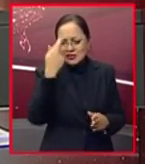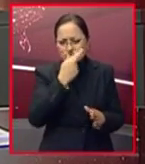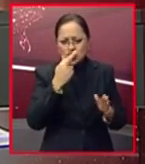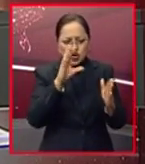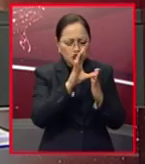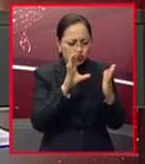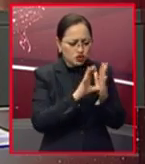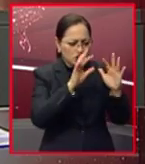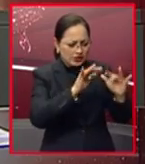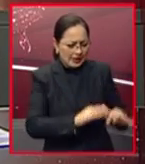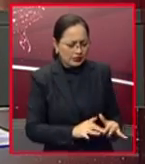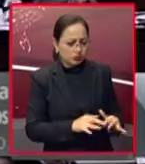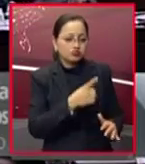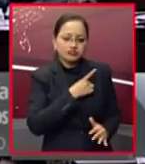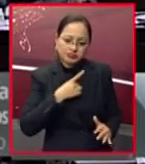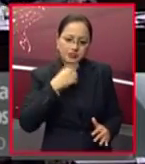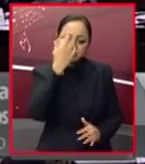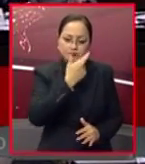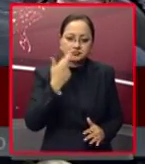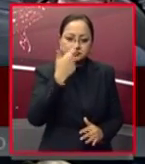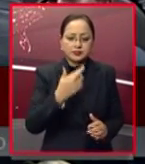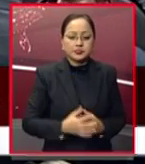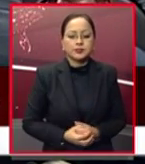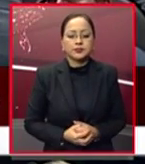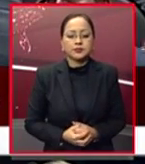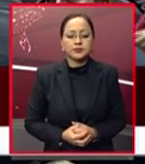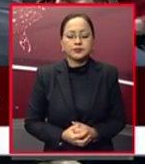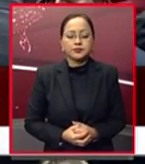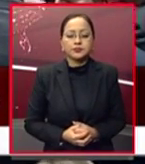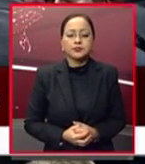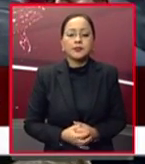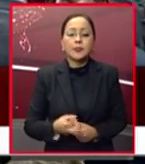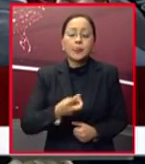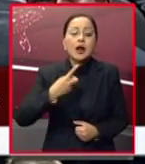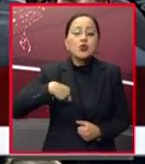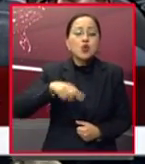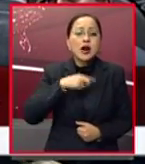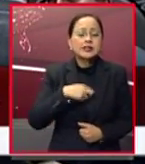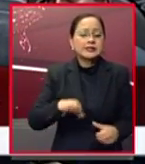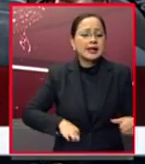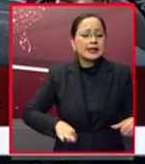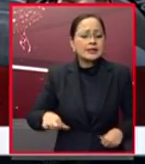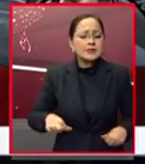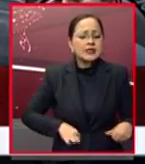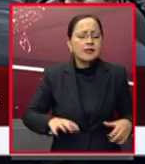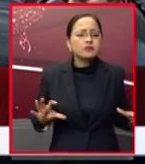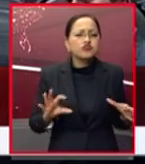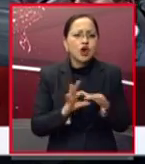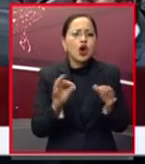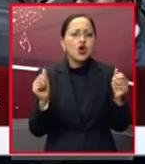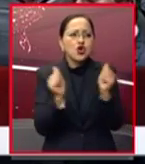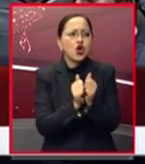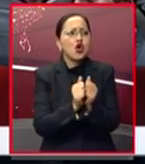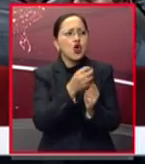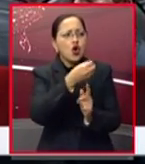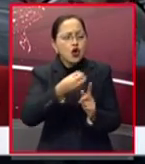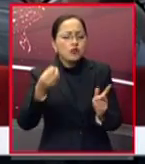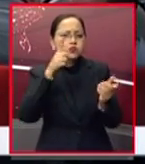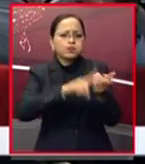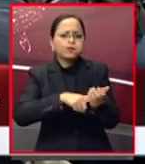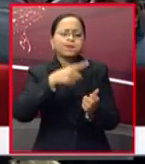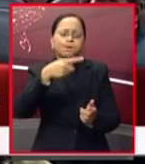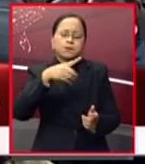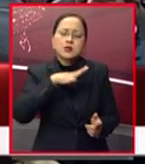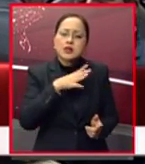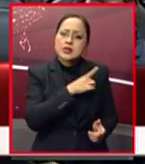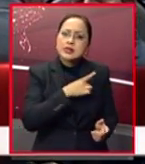documento. Que más allá de tutelar nuestras acciones mediante el orden jurídico, nuestra Constitución